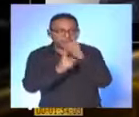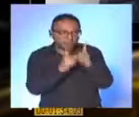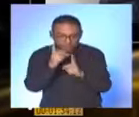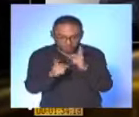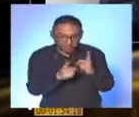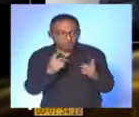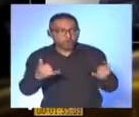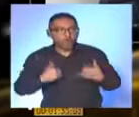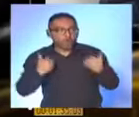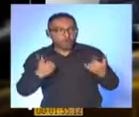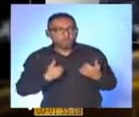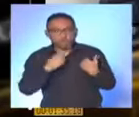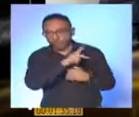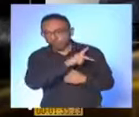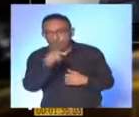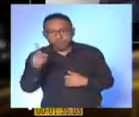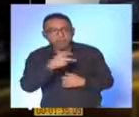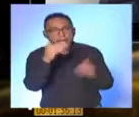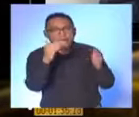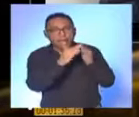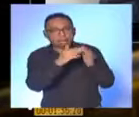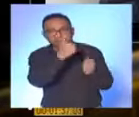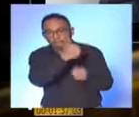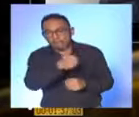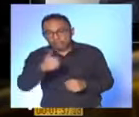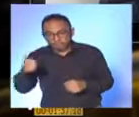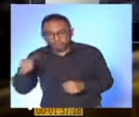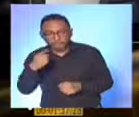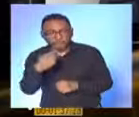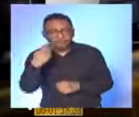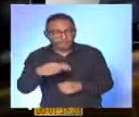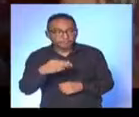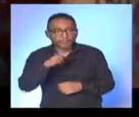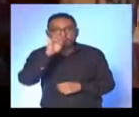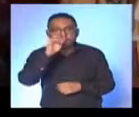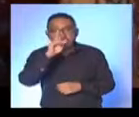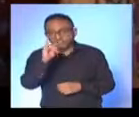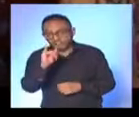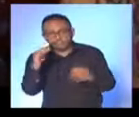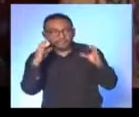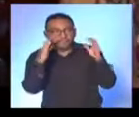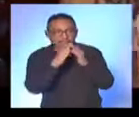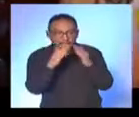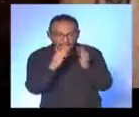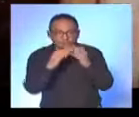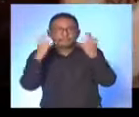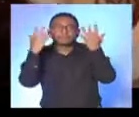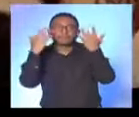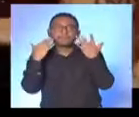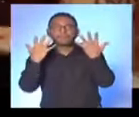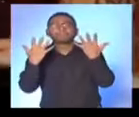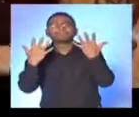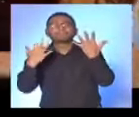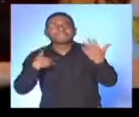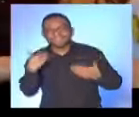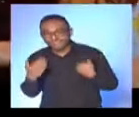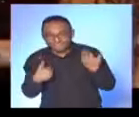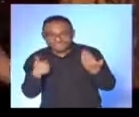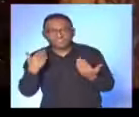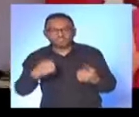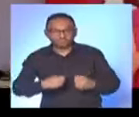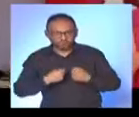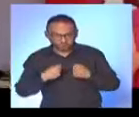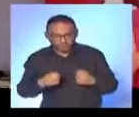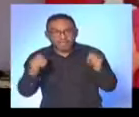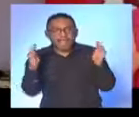los jóvenes. Este programa le llamamos Los Bachi en Casa. Esperanza, alegría y fortaleza desde casa y en familia